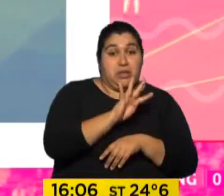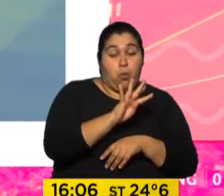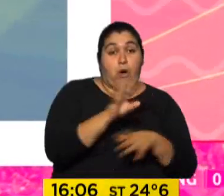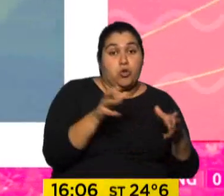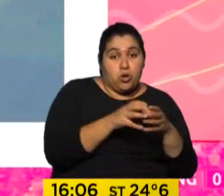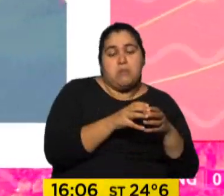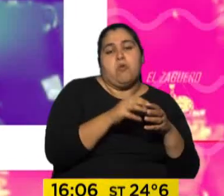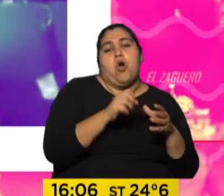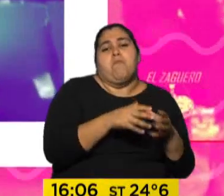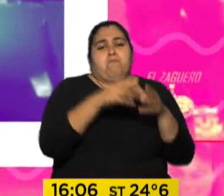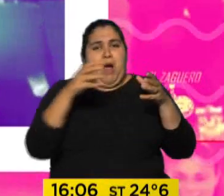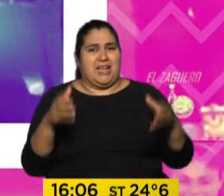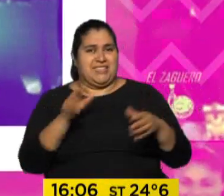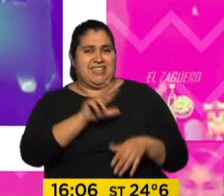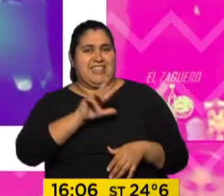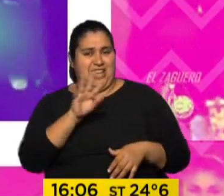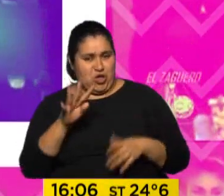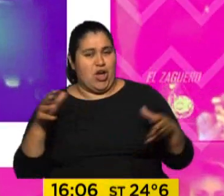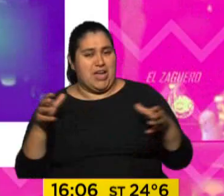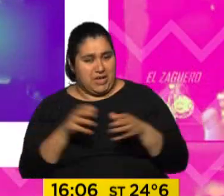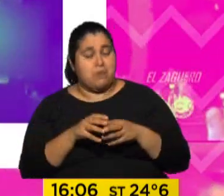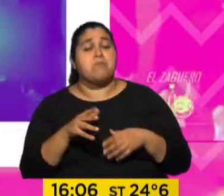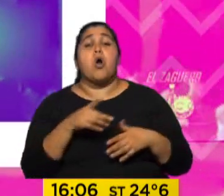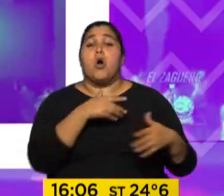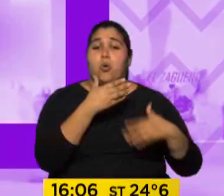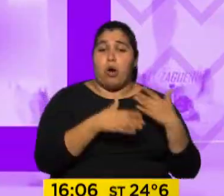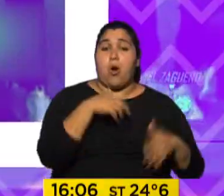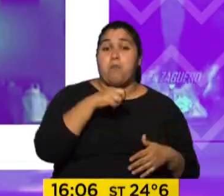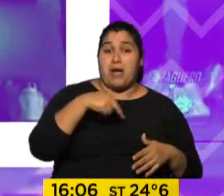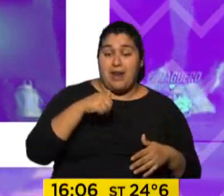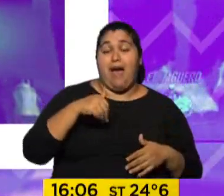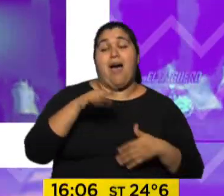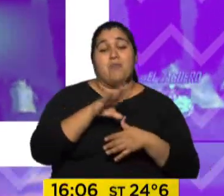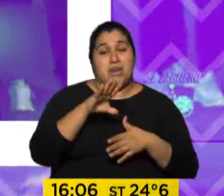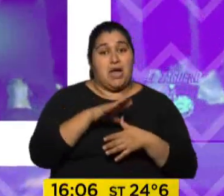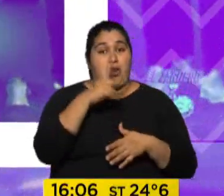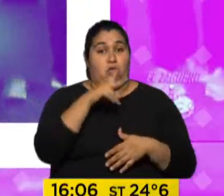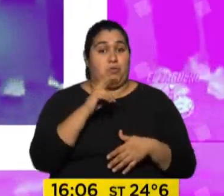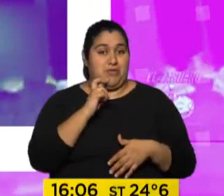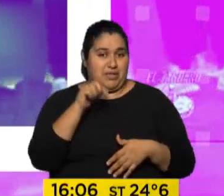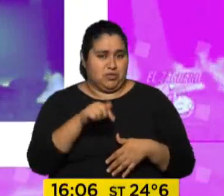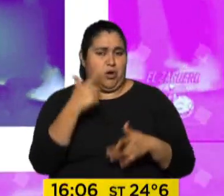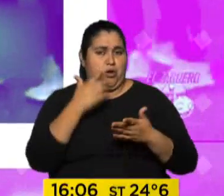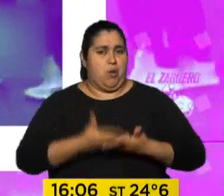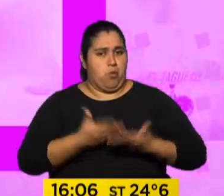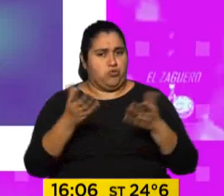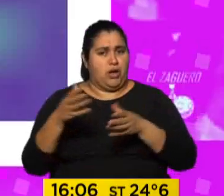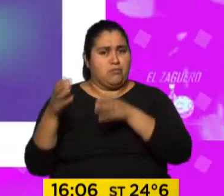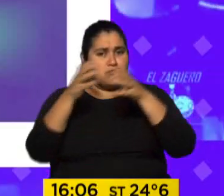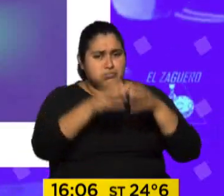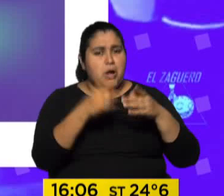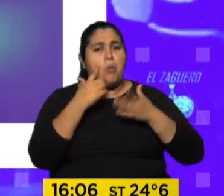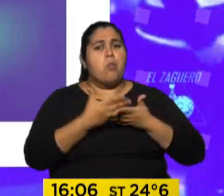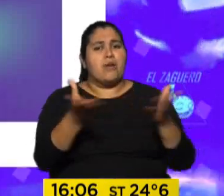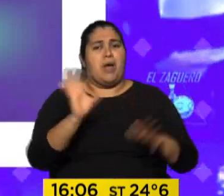32 equipos. Juegos Panamericanos de Lima 2019 dejaron al elenco nacional en el podio y se trajeron la medalla de